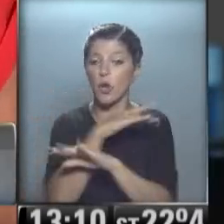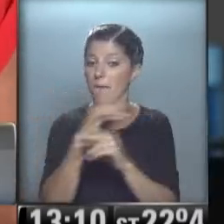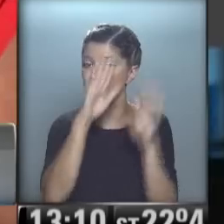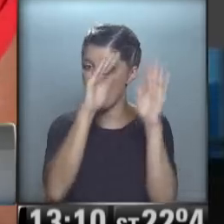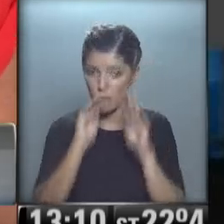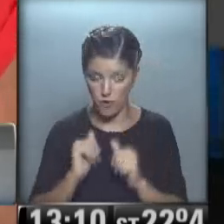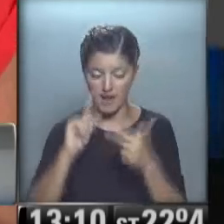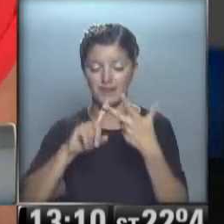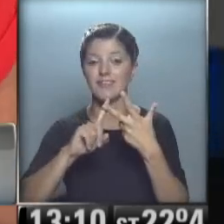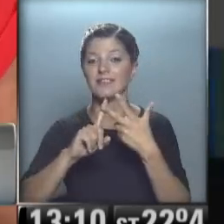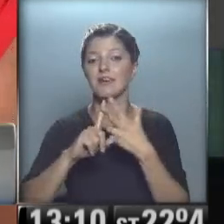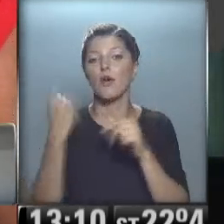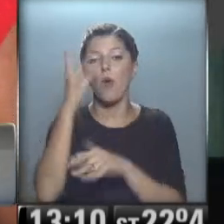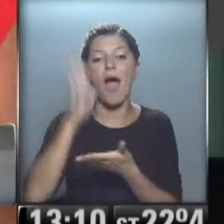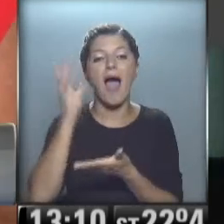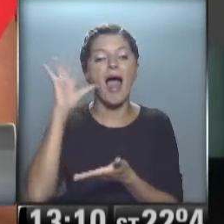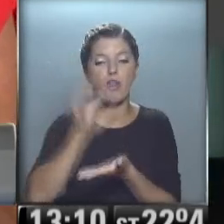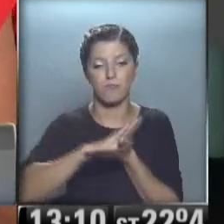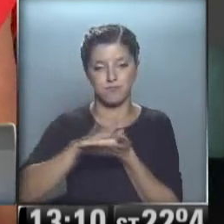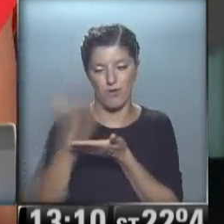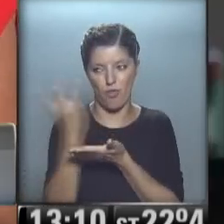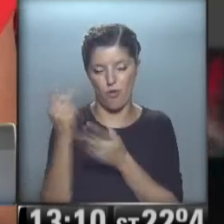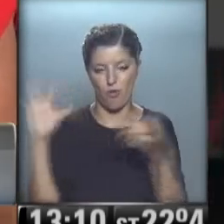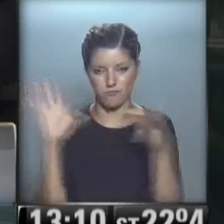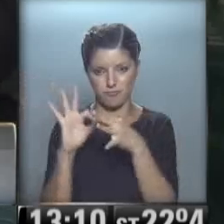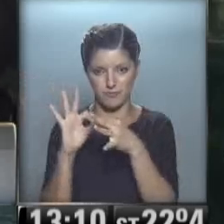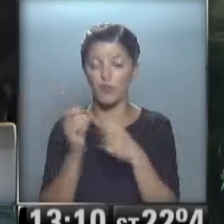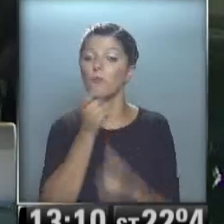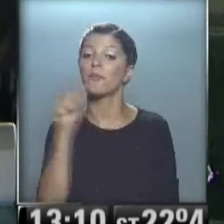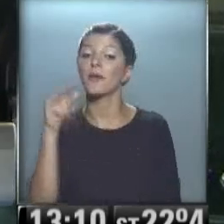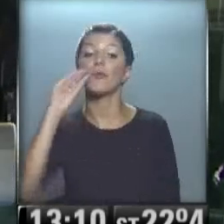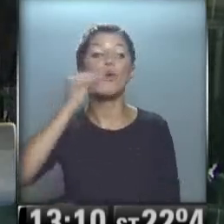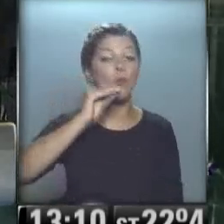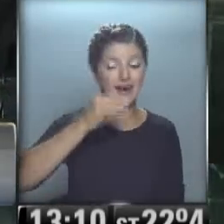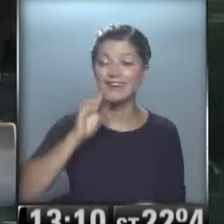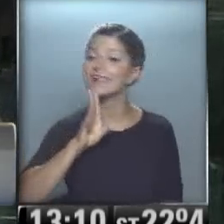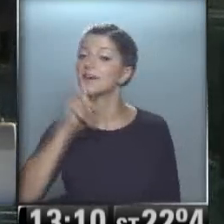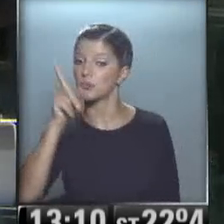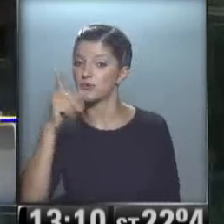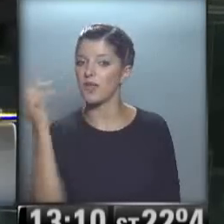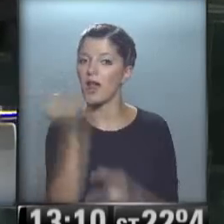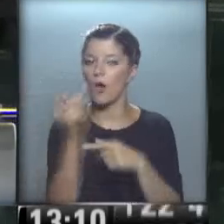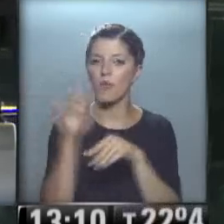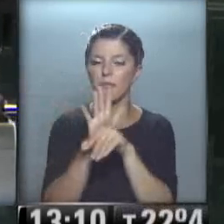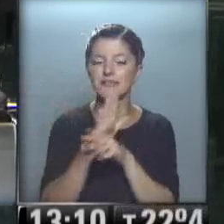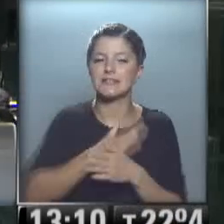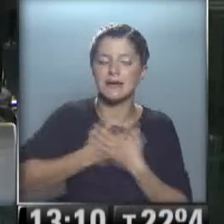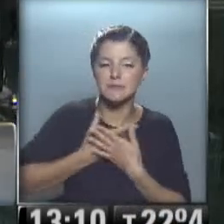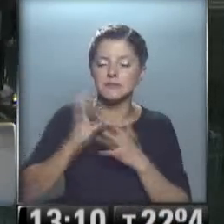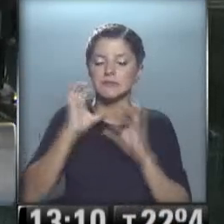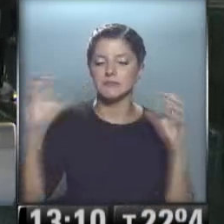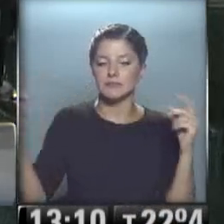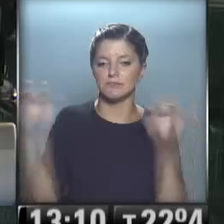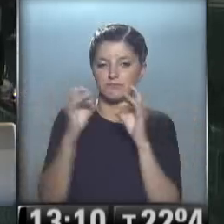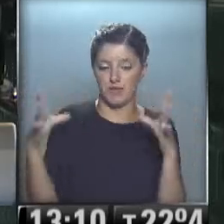y tienen como un tronco común, y en realidad existe por parte de Ucrania hacia Rusia como una especie de amor-odio, por esto que vos decías, ¿no? Los